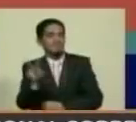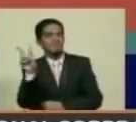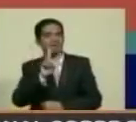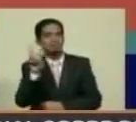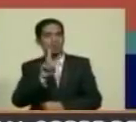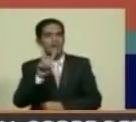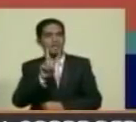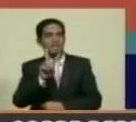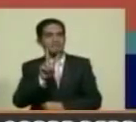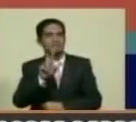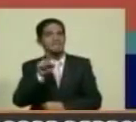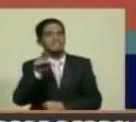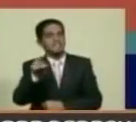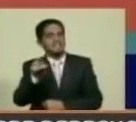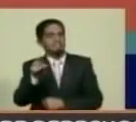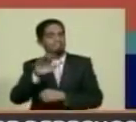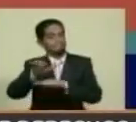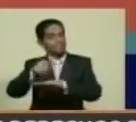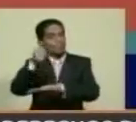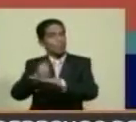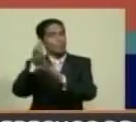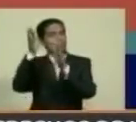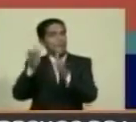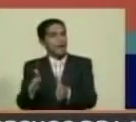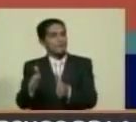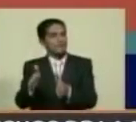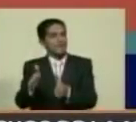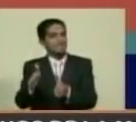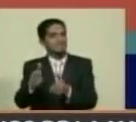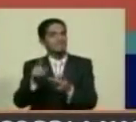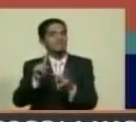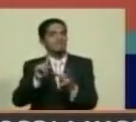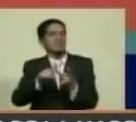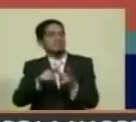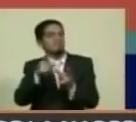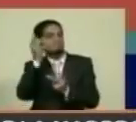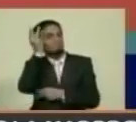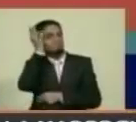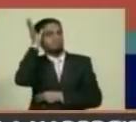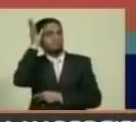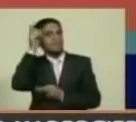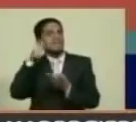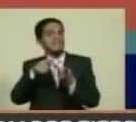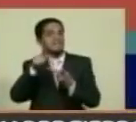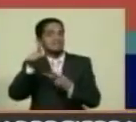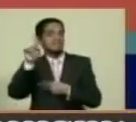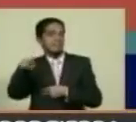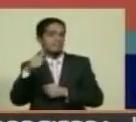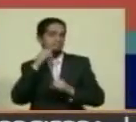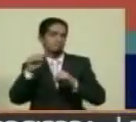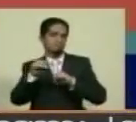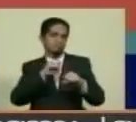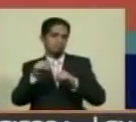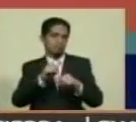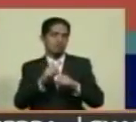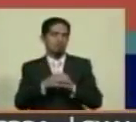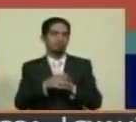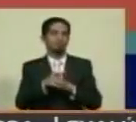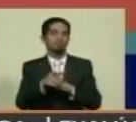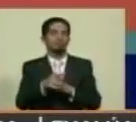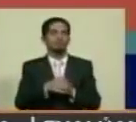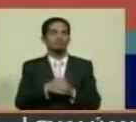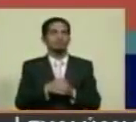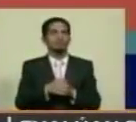como autores materiales y autores intelectuales del magnicidio en grado de frustración que